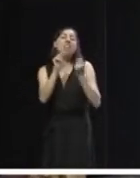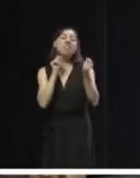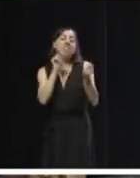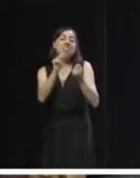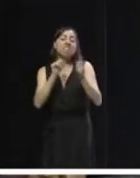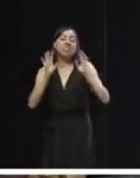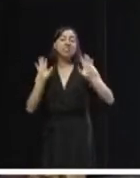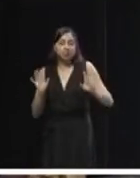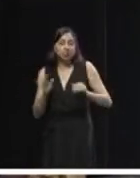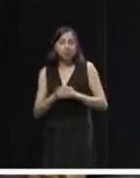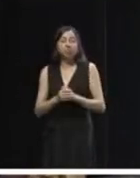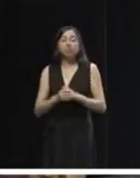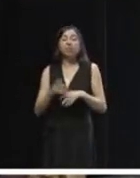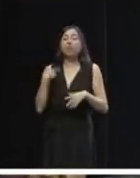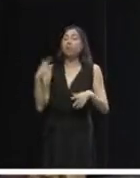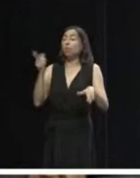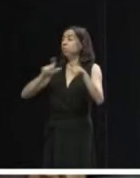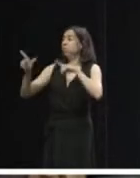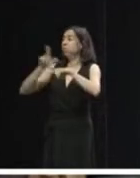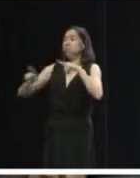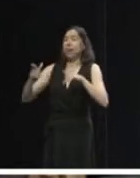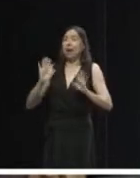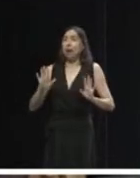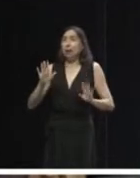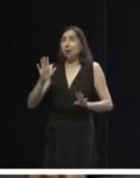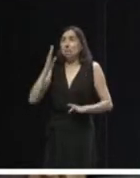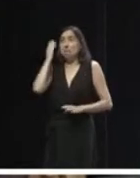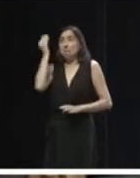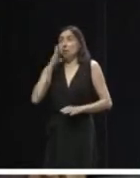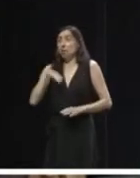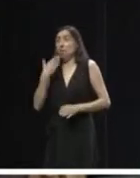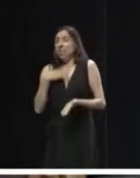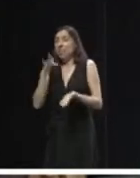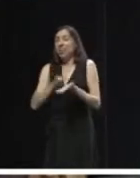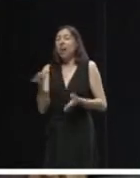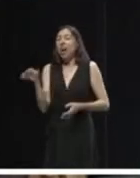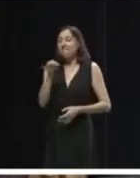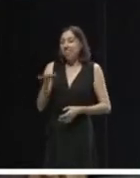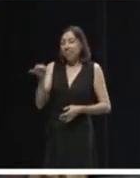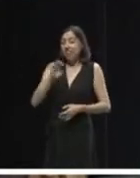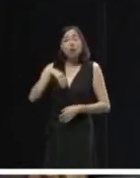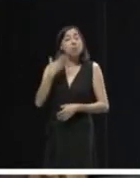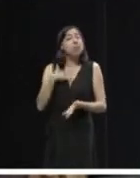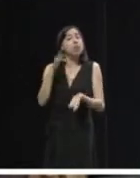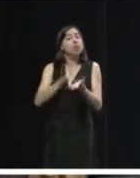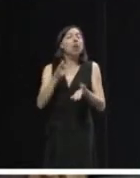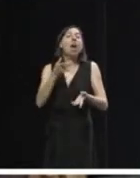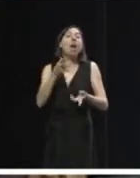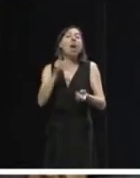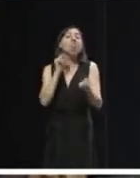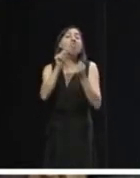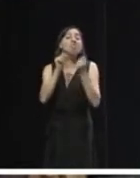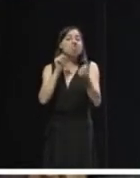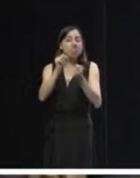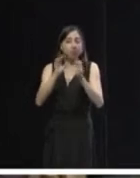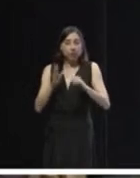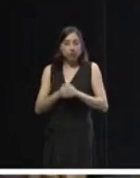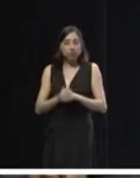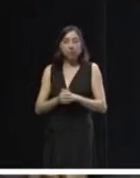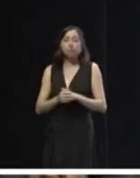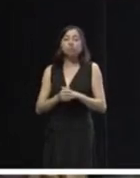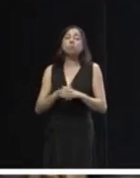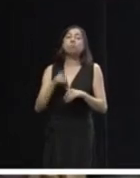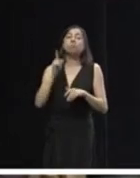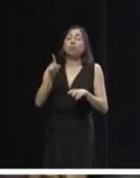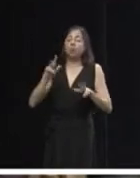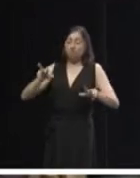es que no, viajo mucho, ya no sé muy bien, creo que estoy en Baleares. Va a haber un debate que me vais a permitir